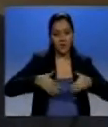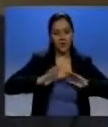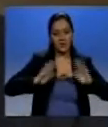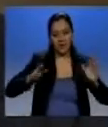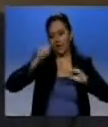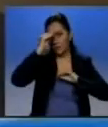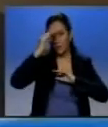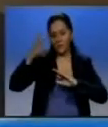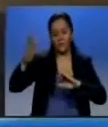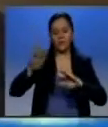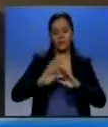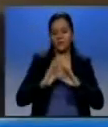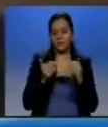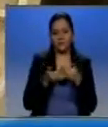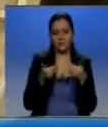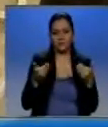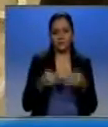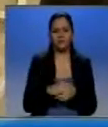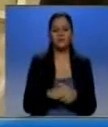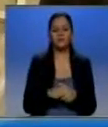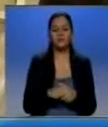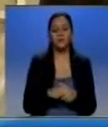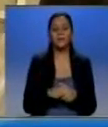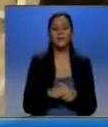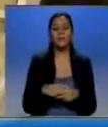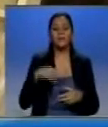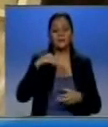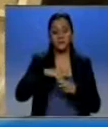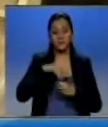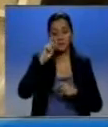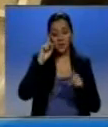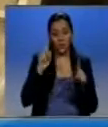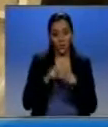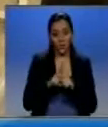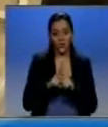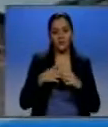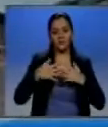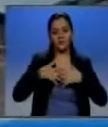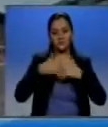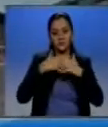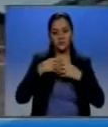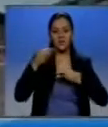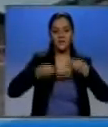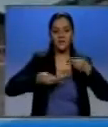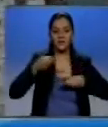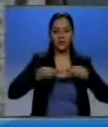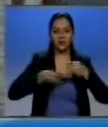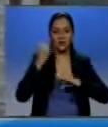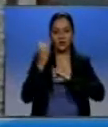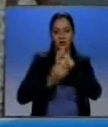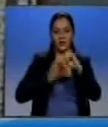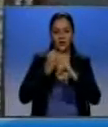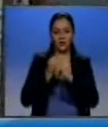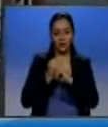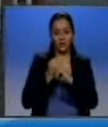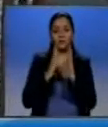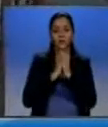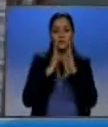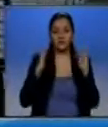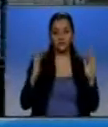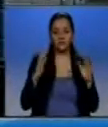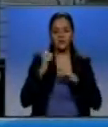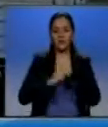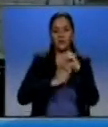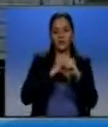informe por separado por cada uno de ellos. Estos tratados buscaban de fomentar las inversiones extranjeras en el país. En la década de los